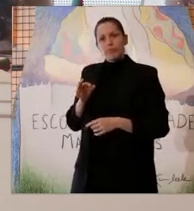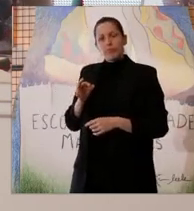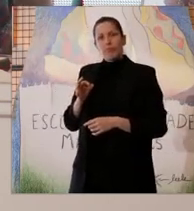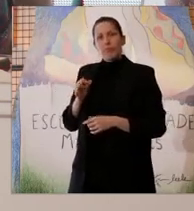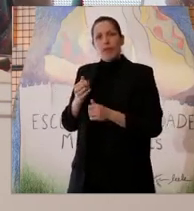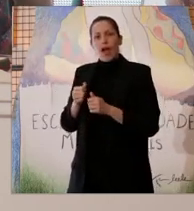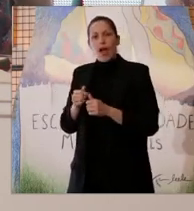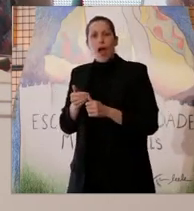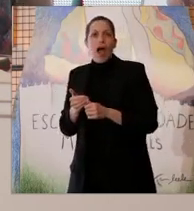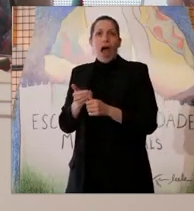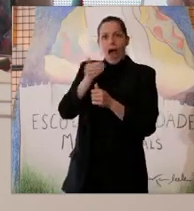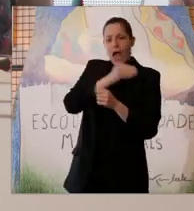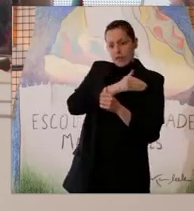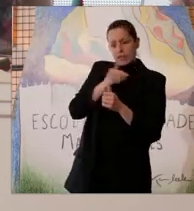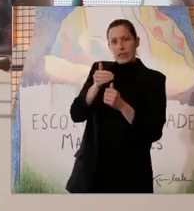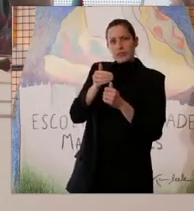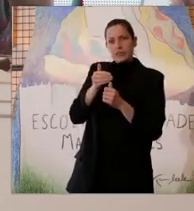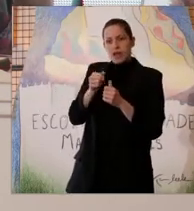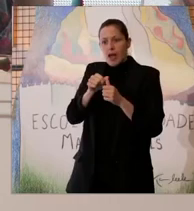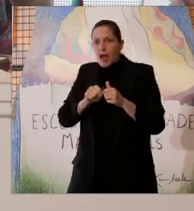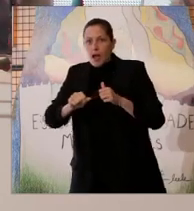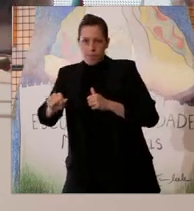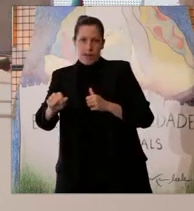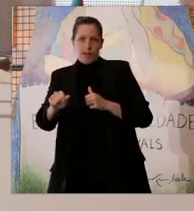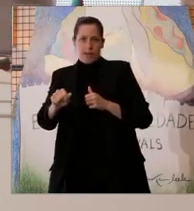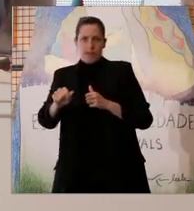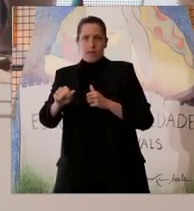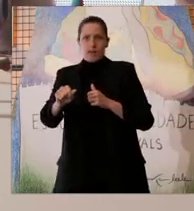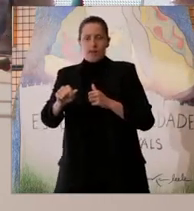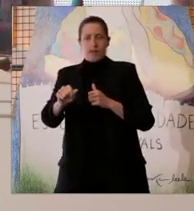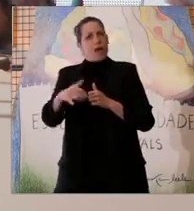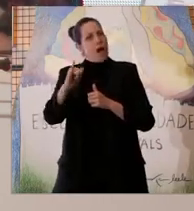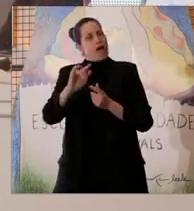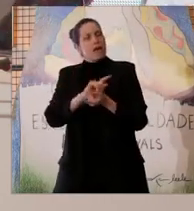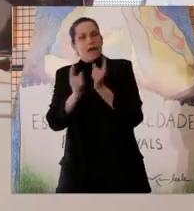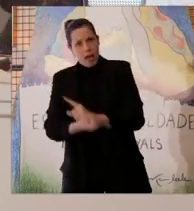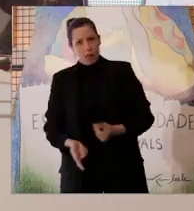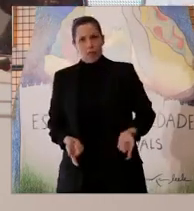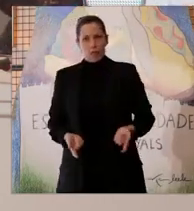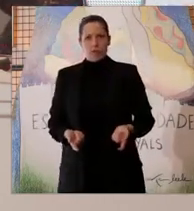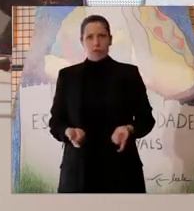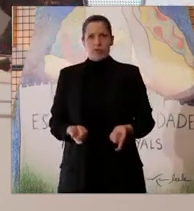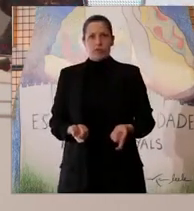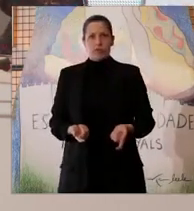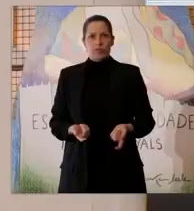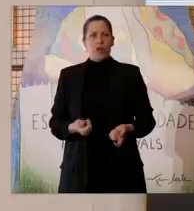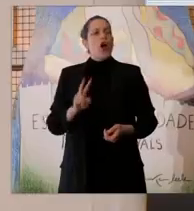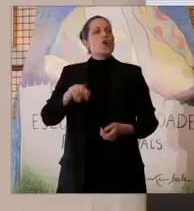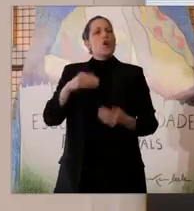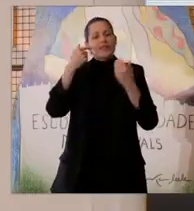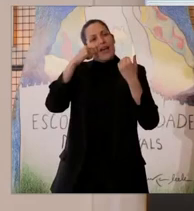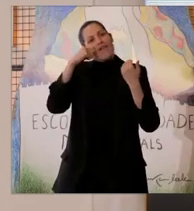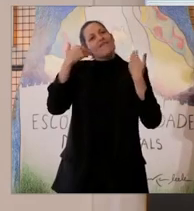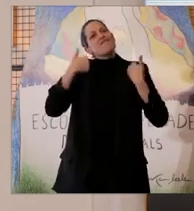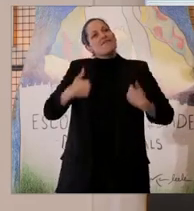que no solo había un maltrato físico muchas mujeres se dieron cuenta que hay más allá del maltrato físico Yo quiero